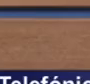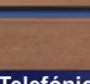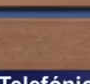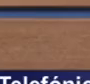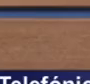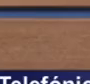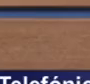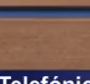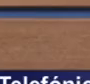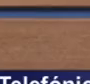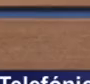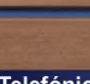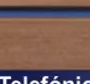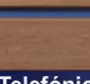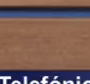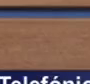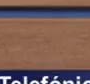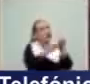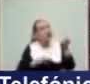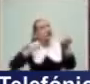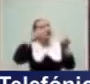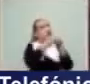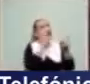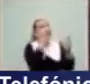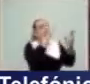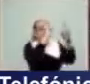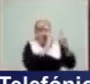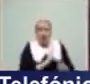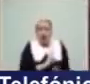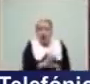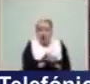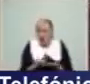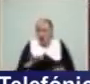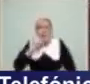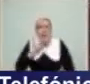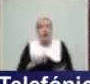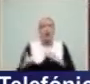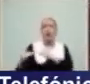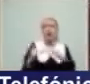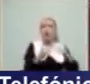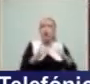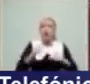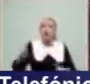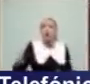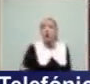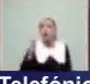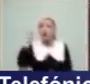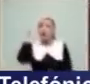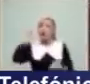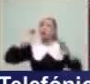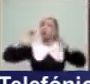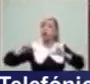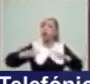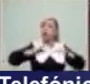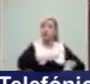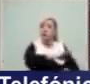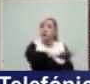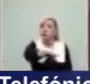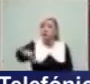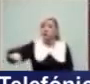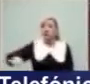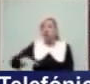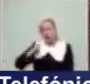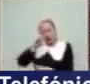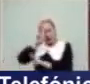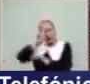ver, aquí estamos hablando de dos cosas distintas. Sí. Una es la presión que se puede dar desde el punto de vista político